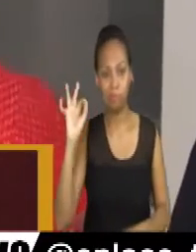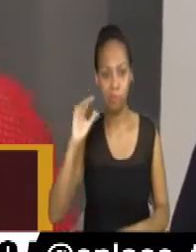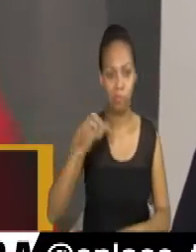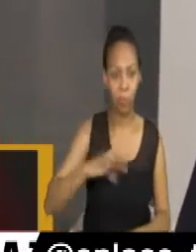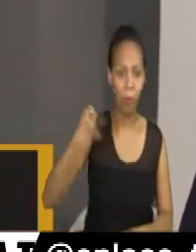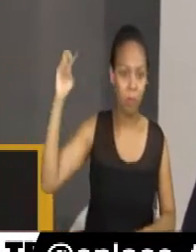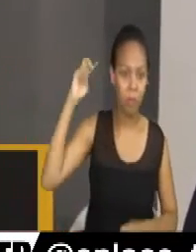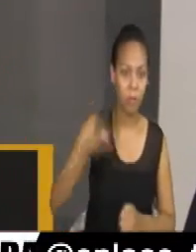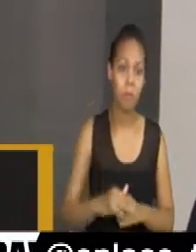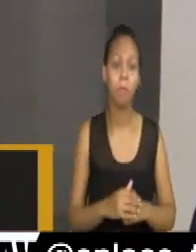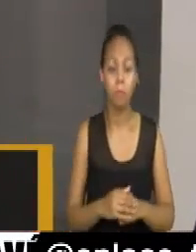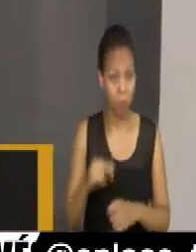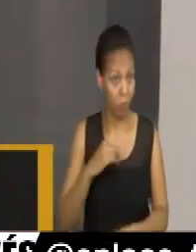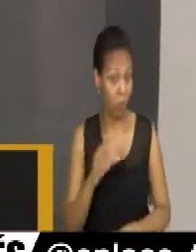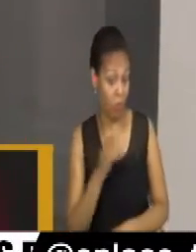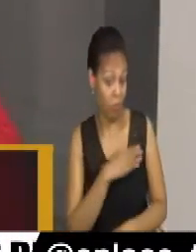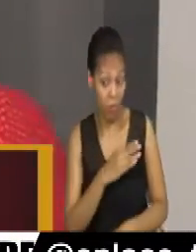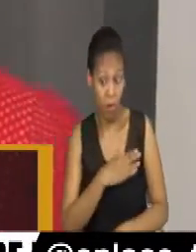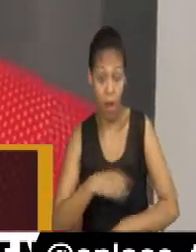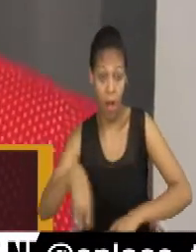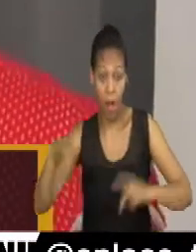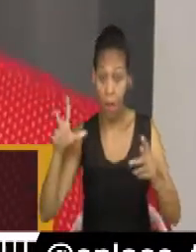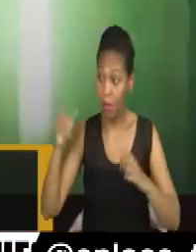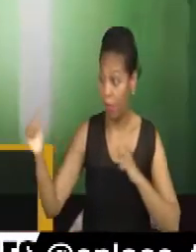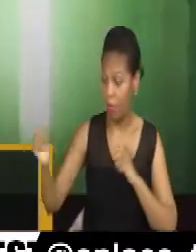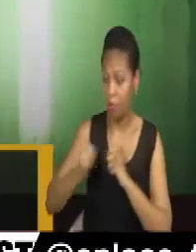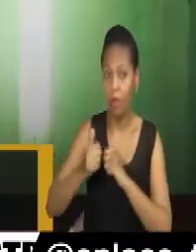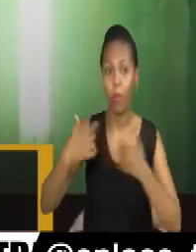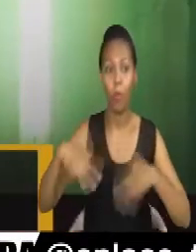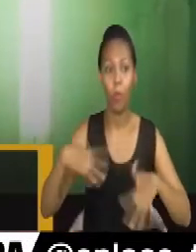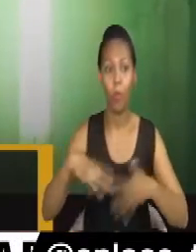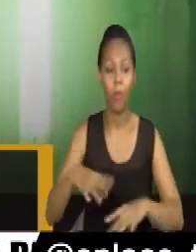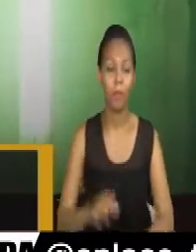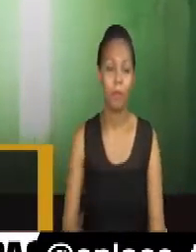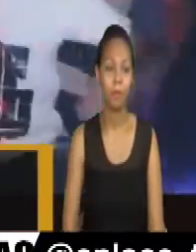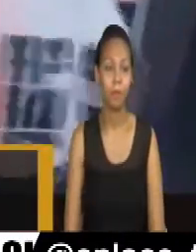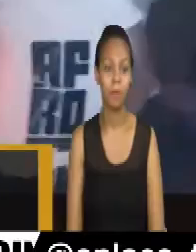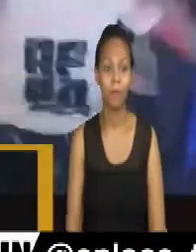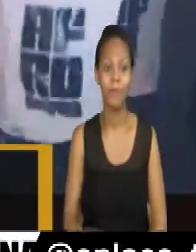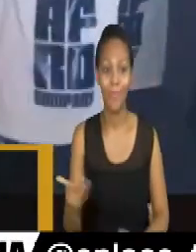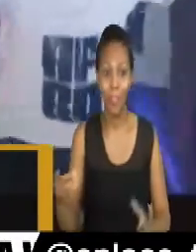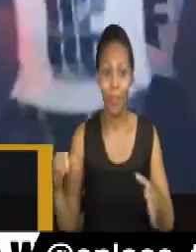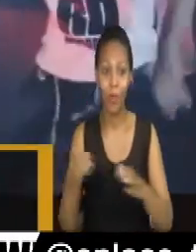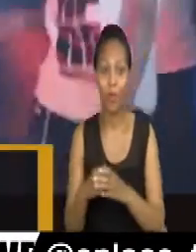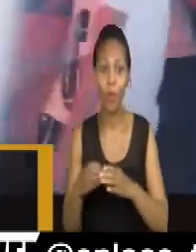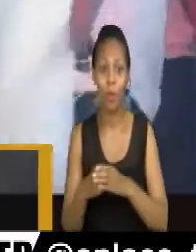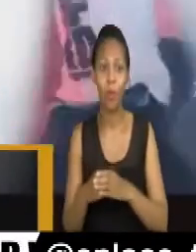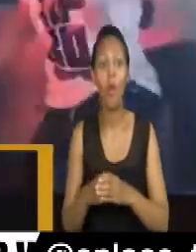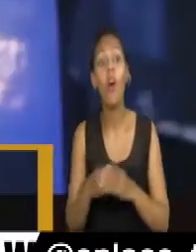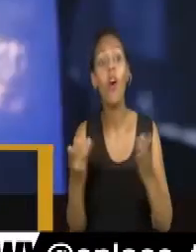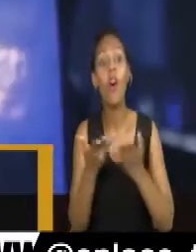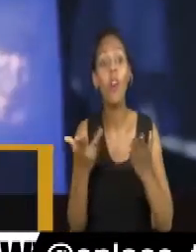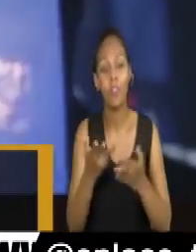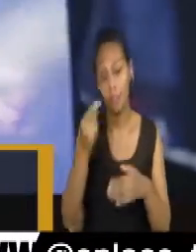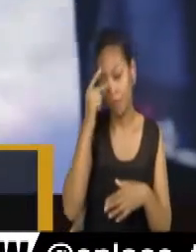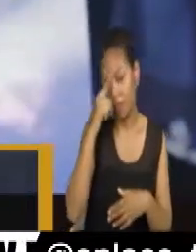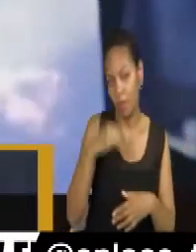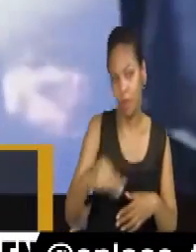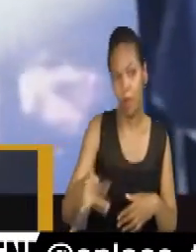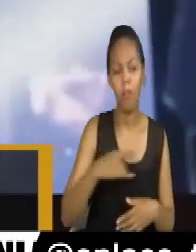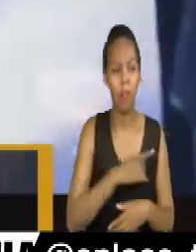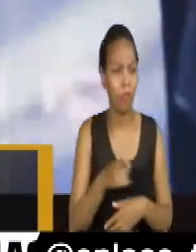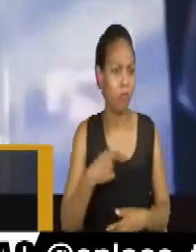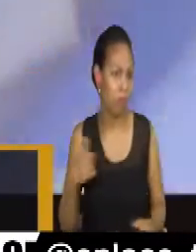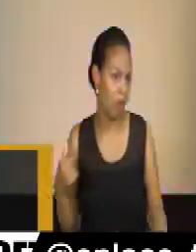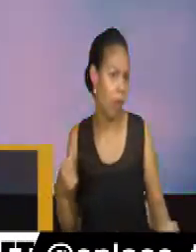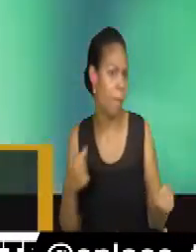con maestros como él y nosotros poner el toque urbano. Esa agrupación Samaria de champeta urbana se unió a esta noble causa.